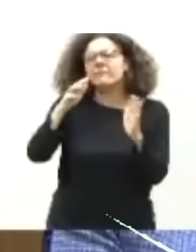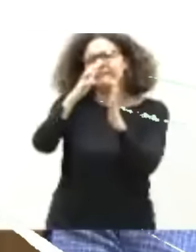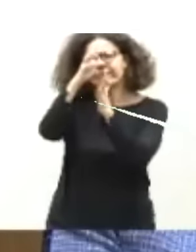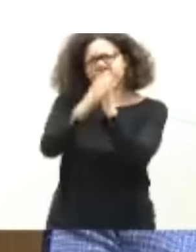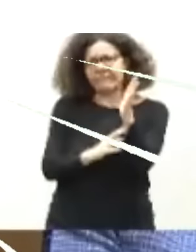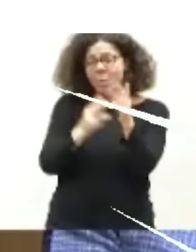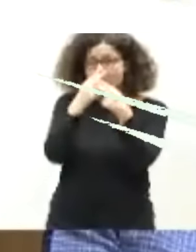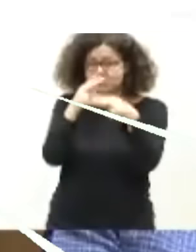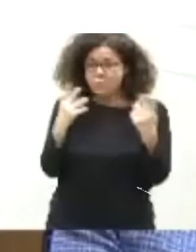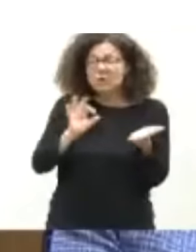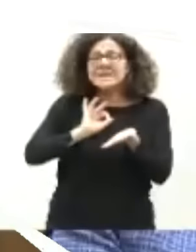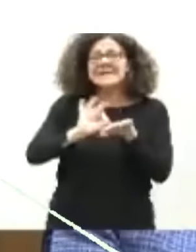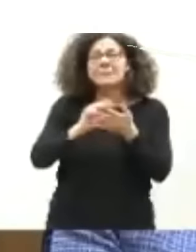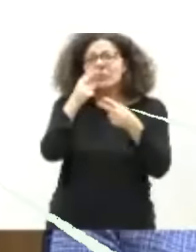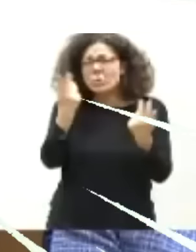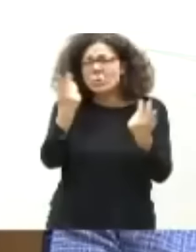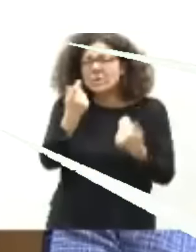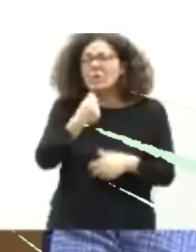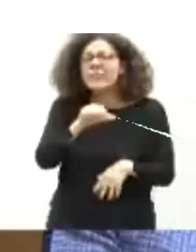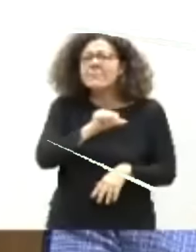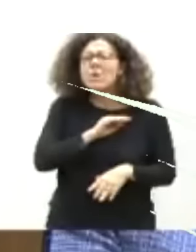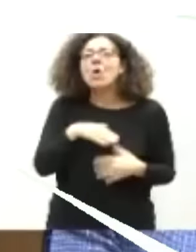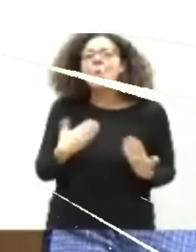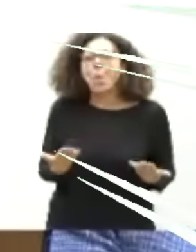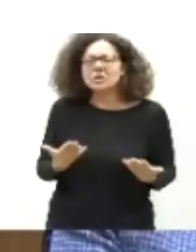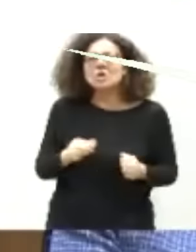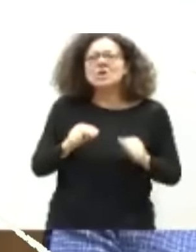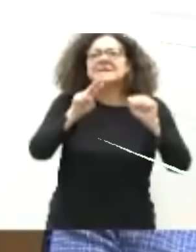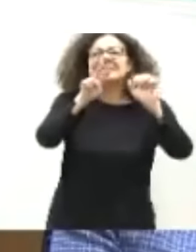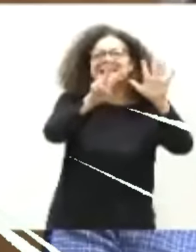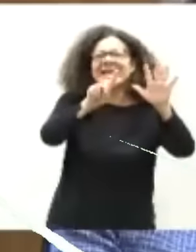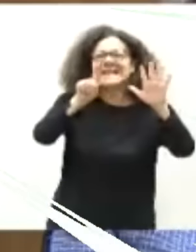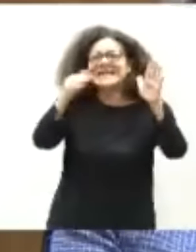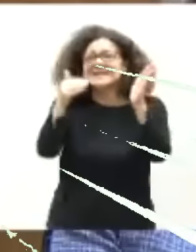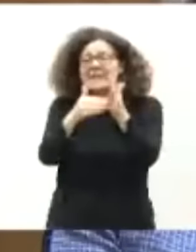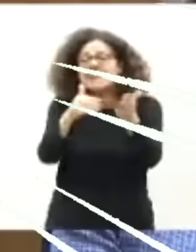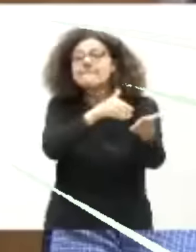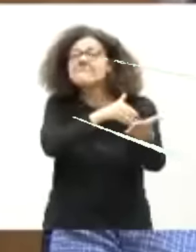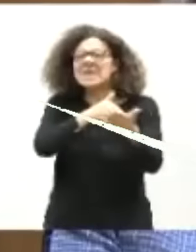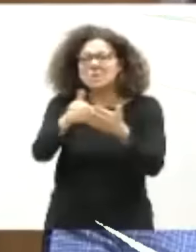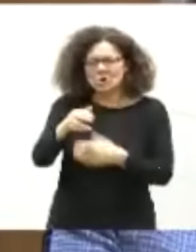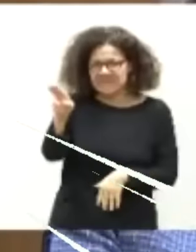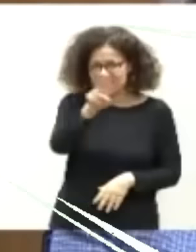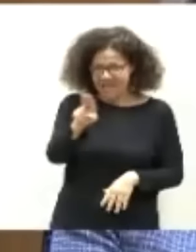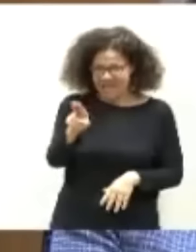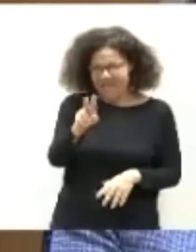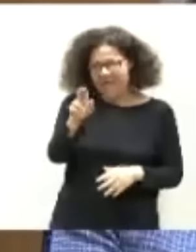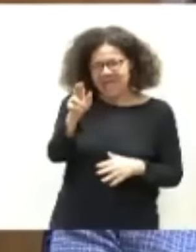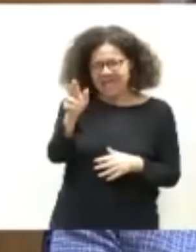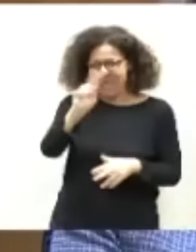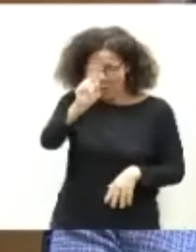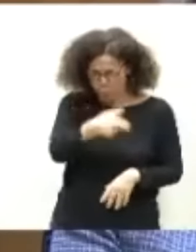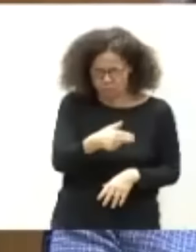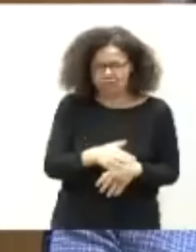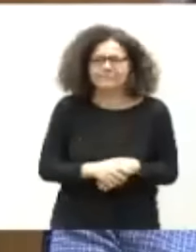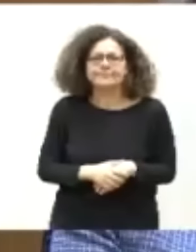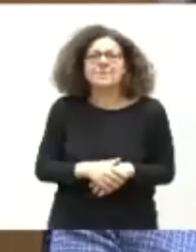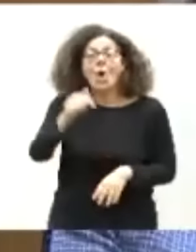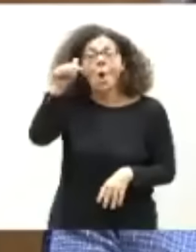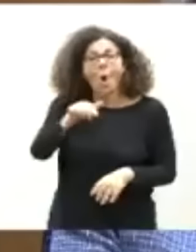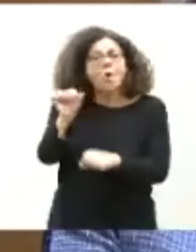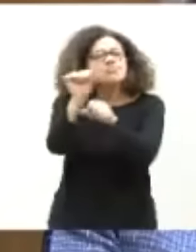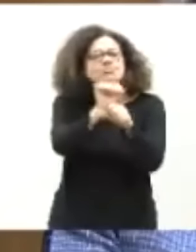el Servicio Público de Empleo, ¿sabe de cuánto? De 76.000 millones de euros, señoría. Hoy,